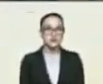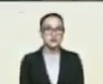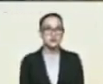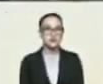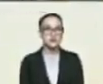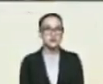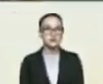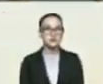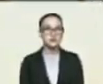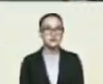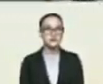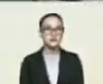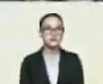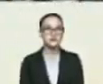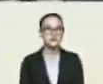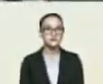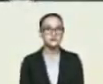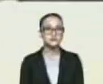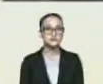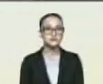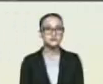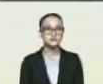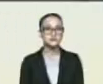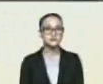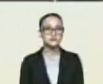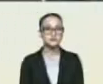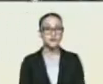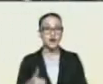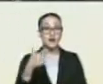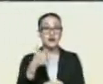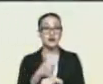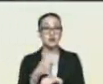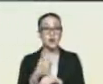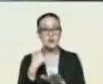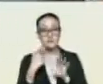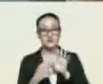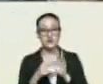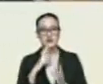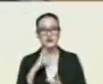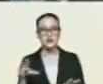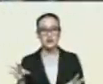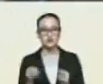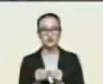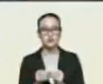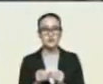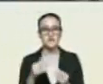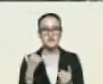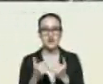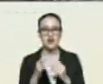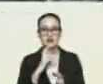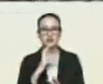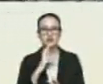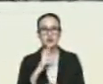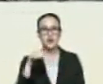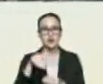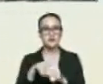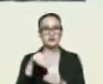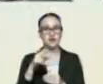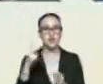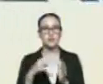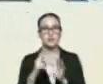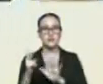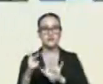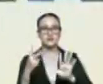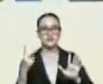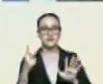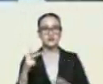Rectora principal del Consejo Nacional Electoral, Tibisay Lucena, donde estará presentando el resumen final con los resultados de las elecciones regionales